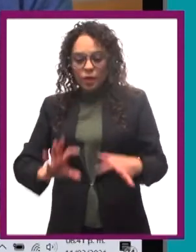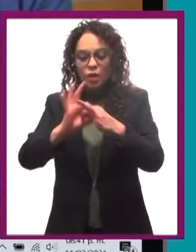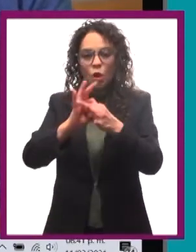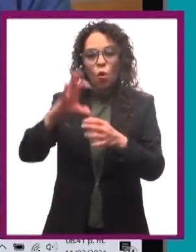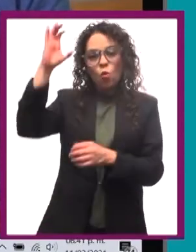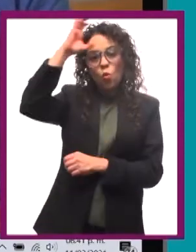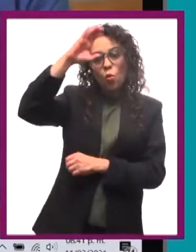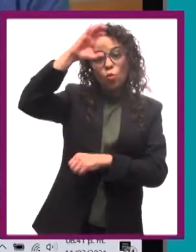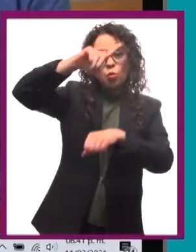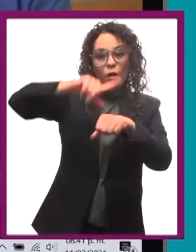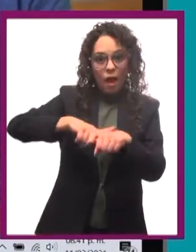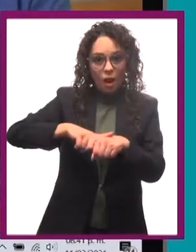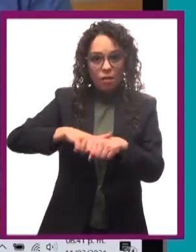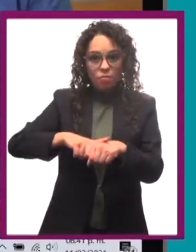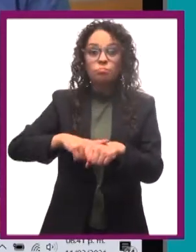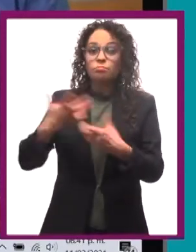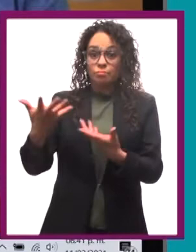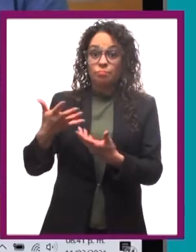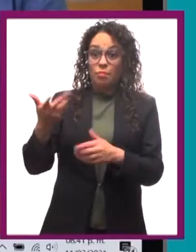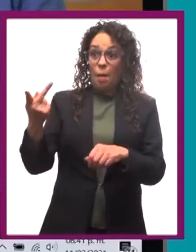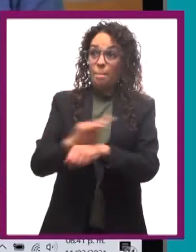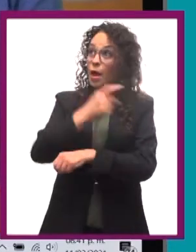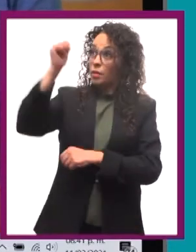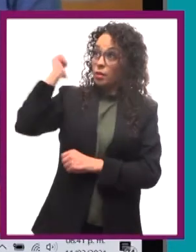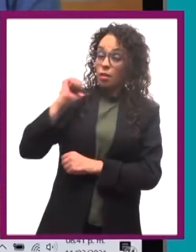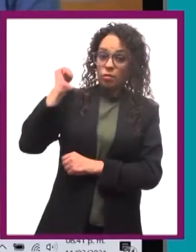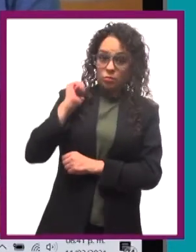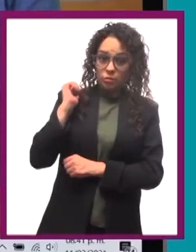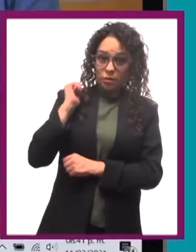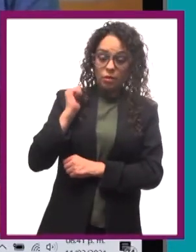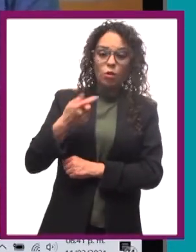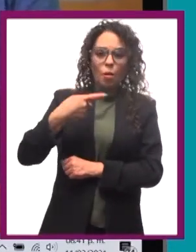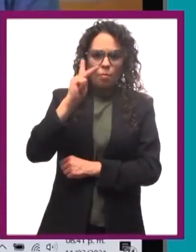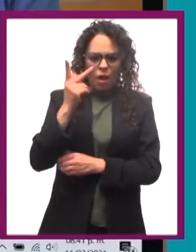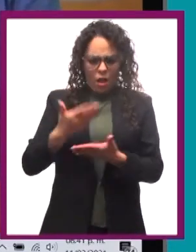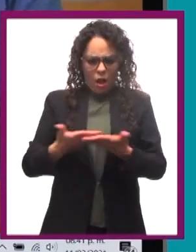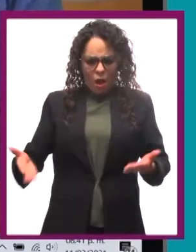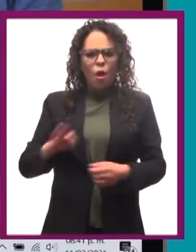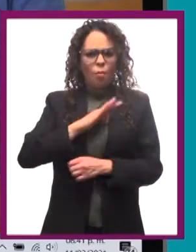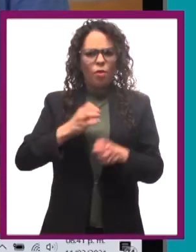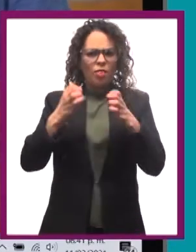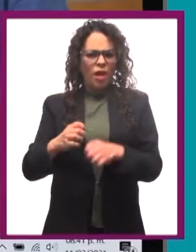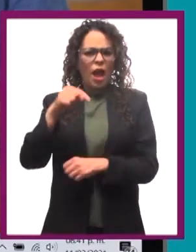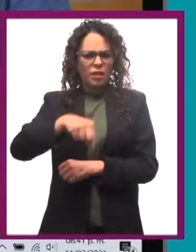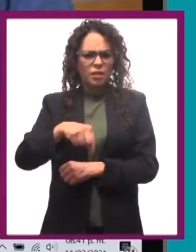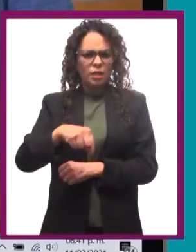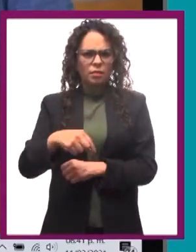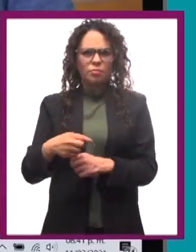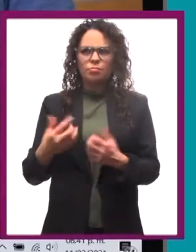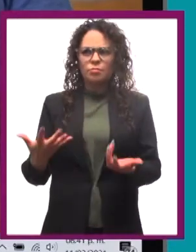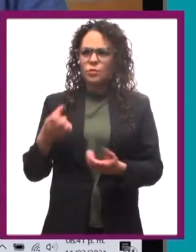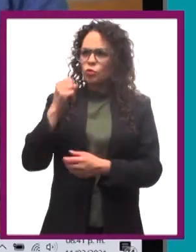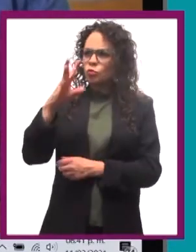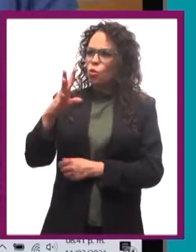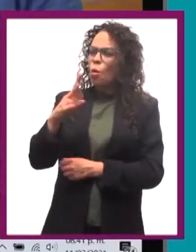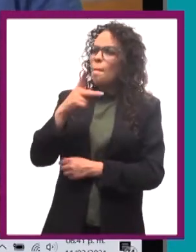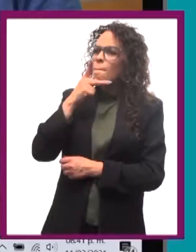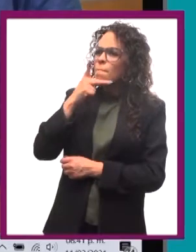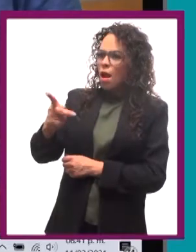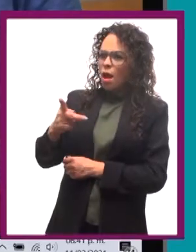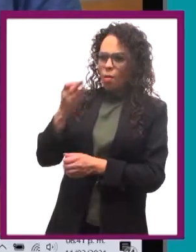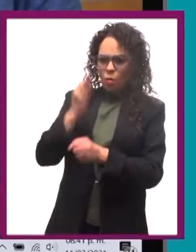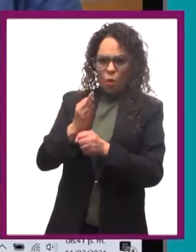cultural. Vivió el siglo pasado, pero no significa que no pueda estar con nosotros hoy. ¿Y que sus palabras tienen